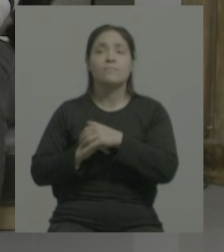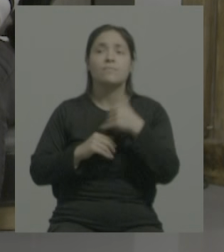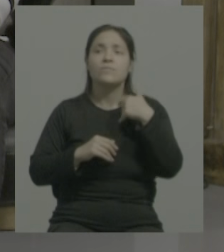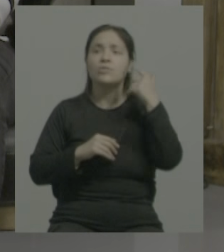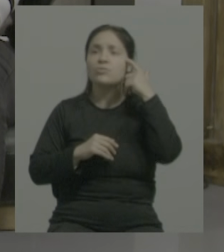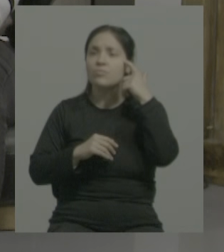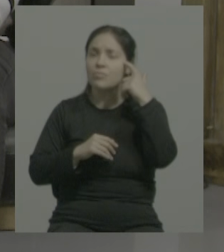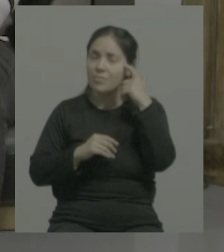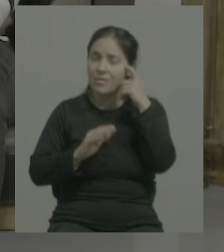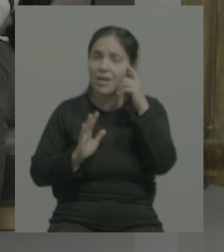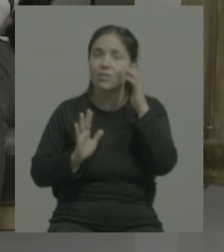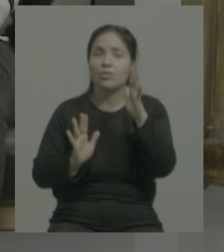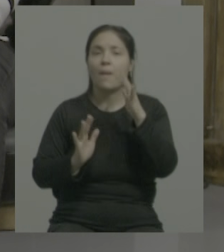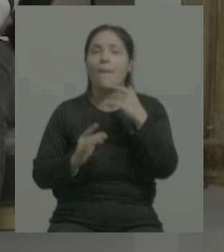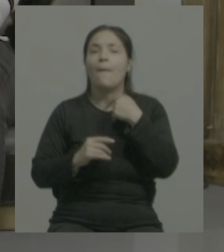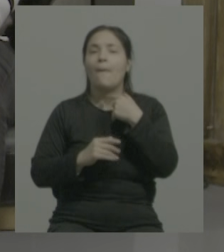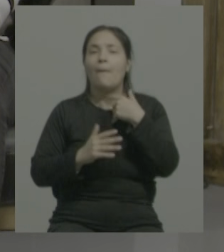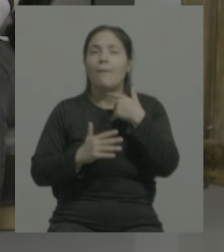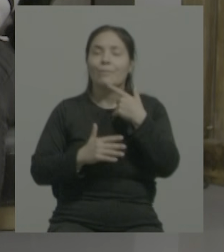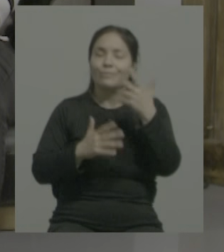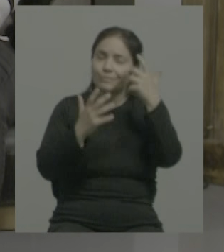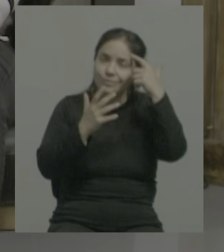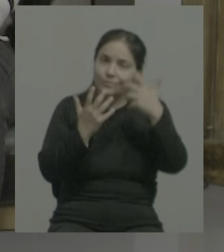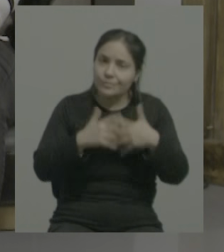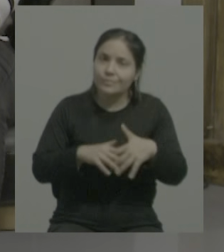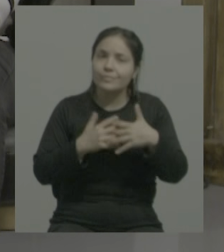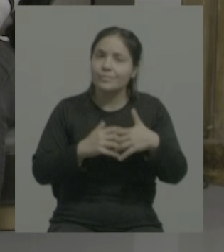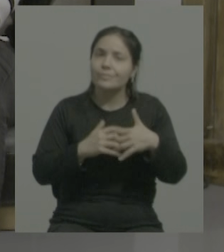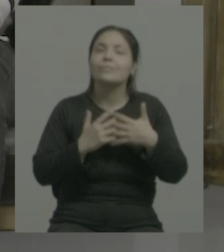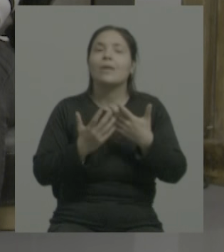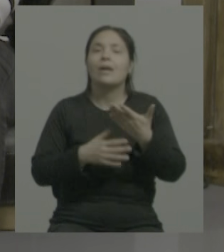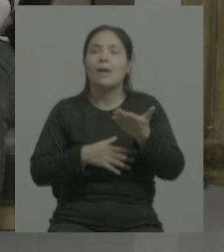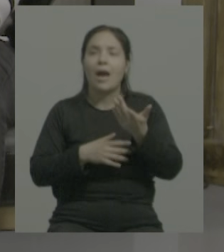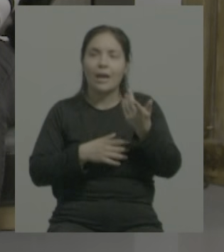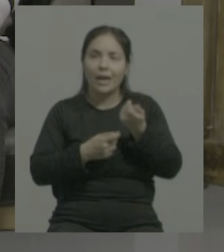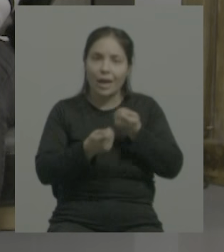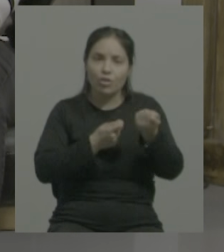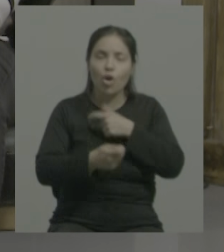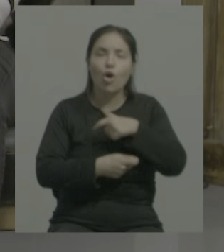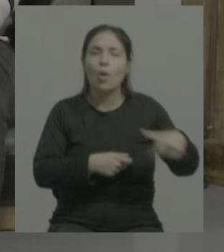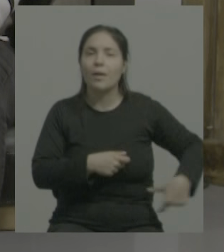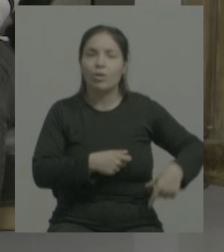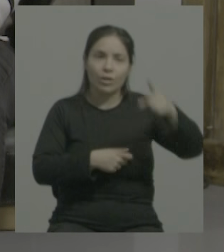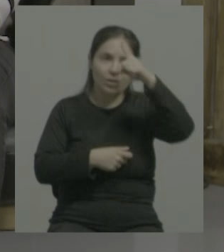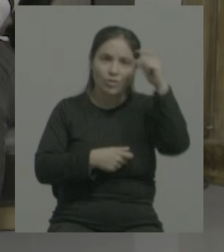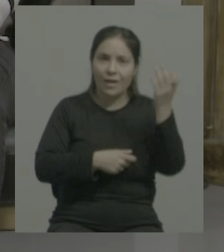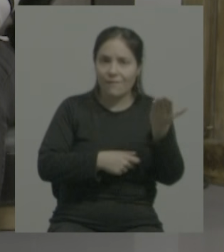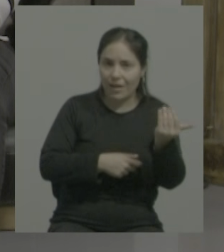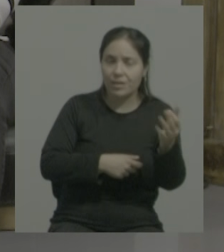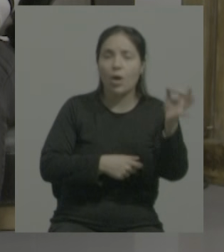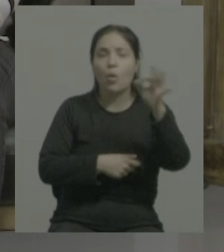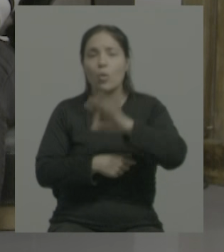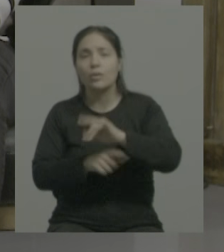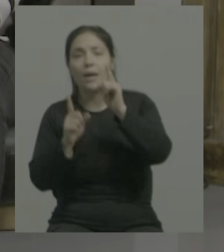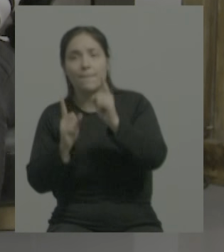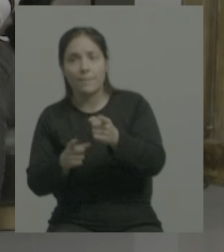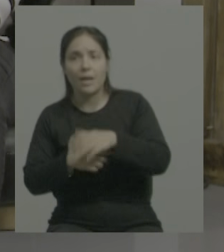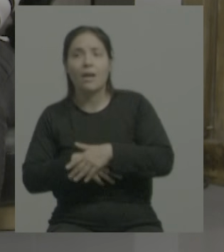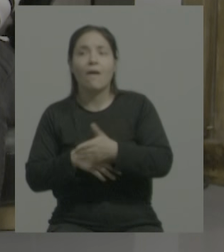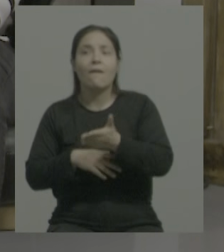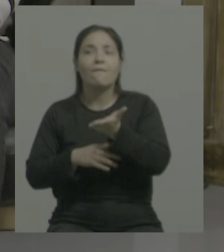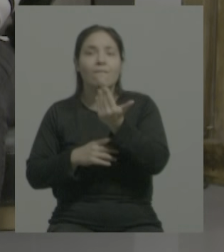acá cabe la pregunta de decir, bueno, ¿hay una falta de gestión por parte del gobierno nacional o hay una falta de